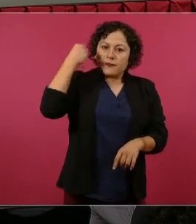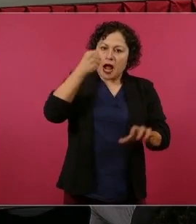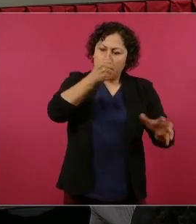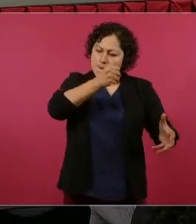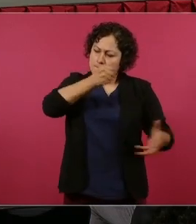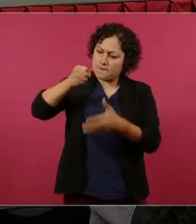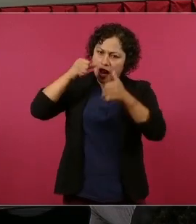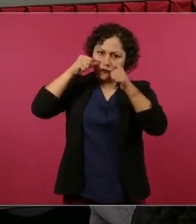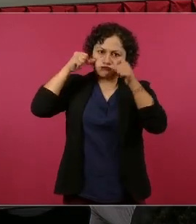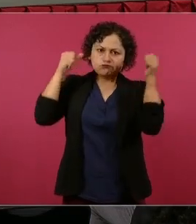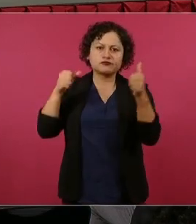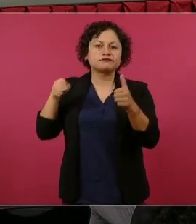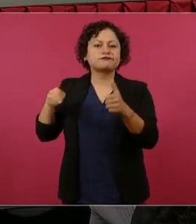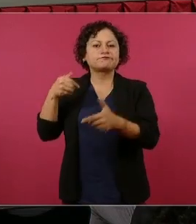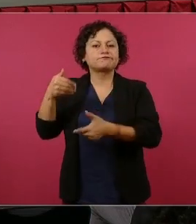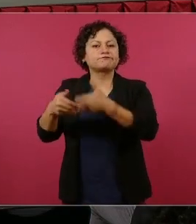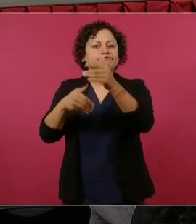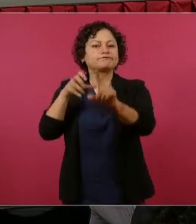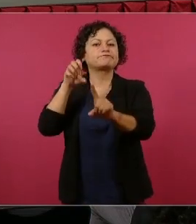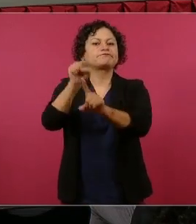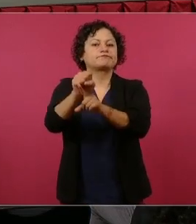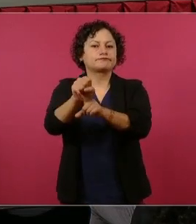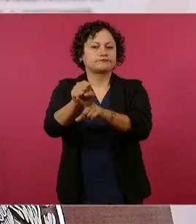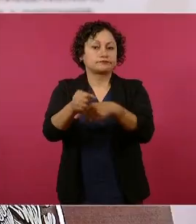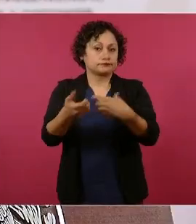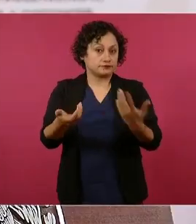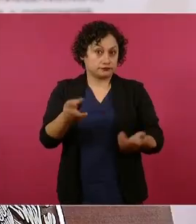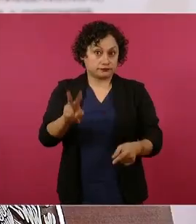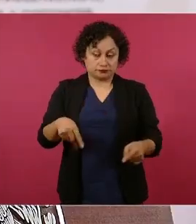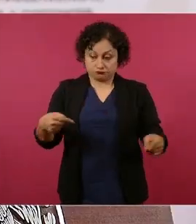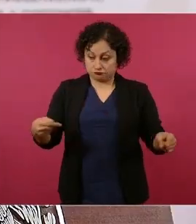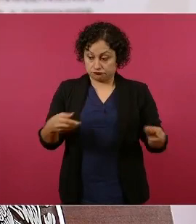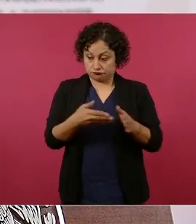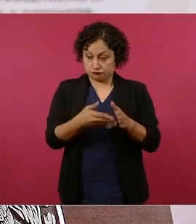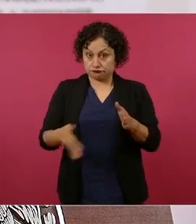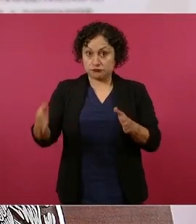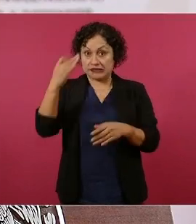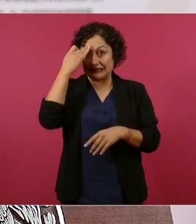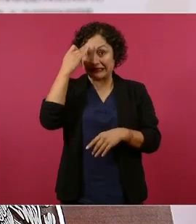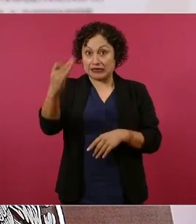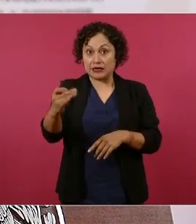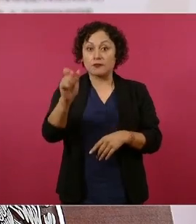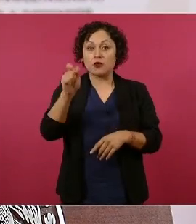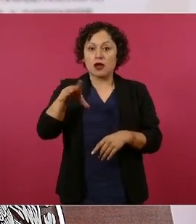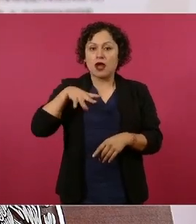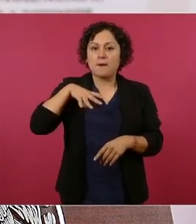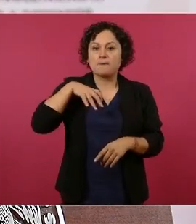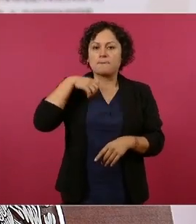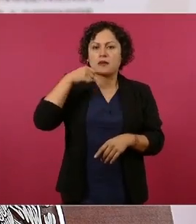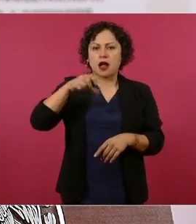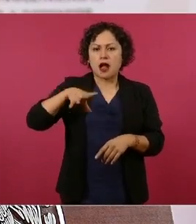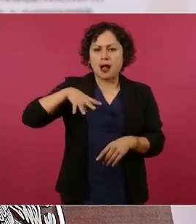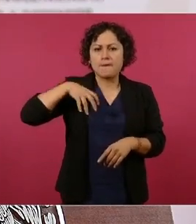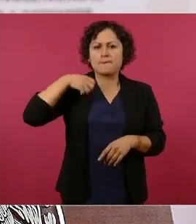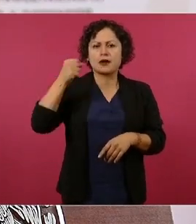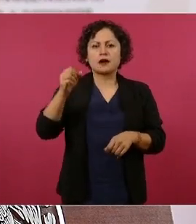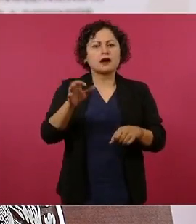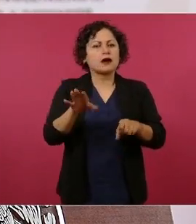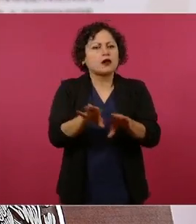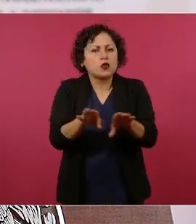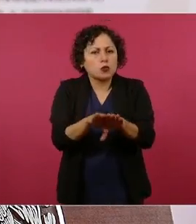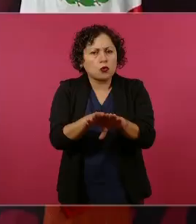esfuerzo permanente? El desarrollo de cada planta, su